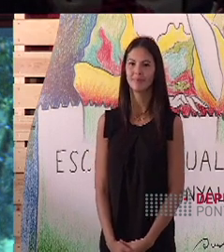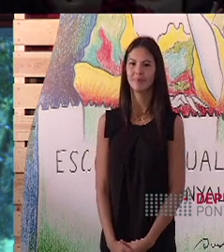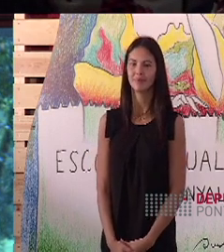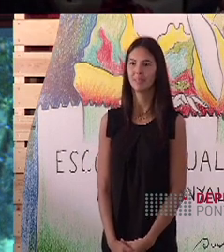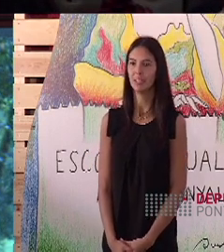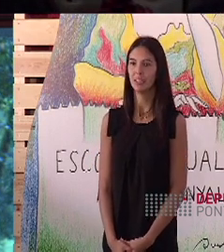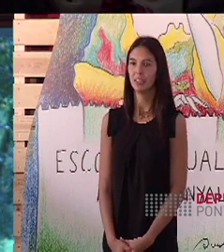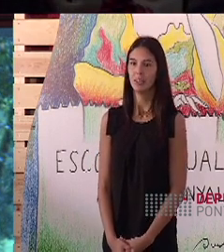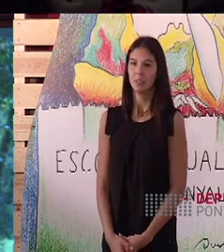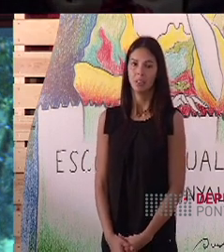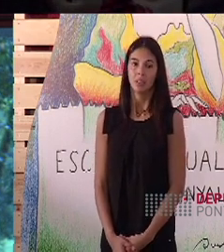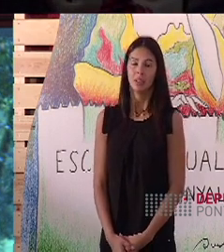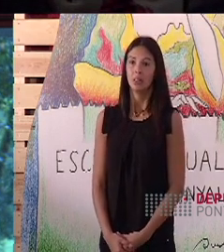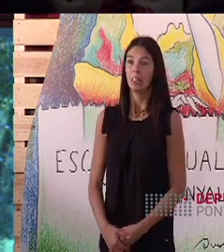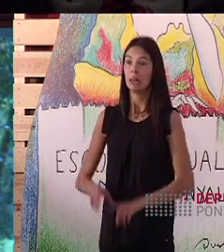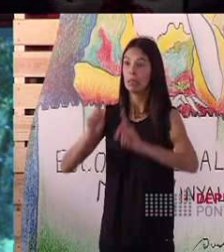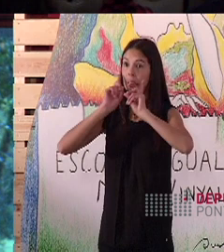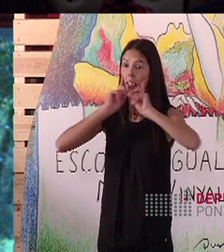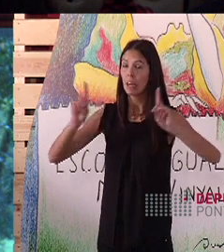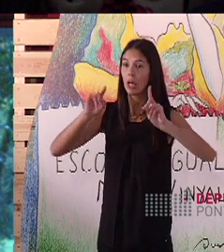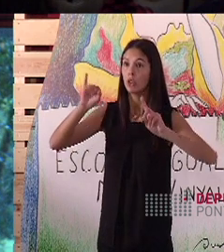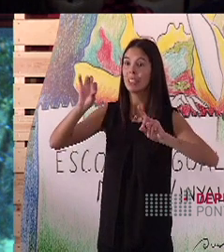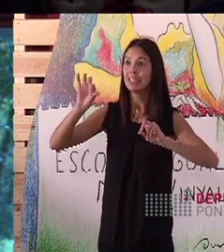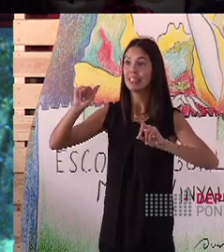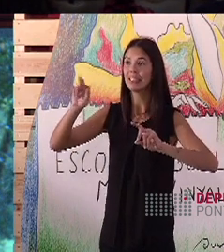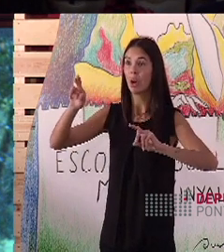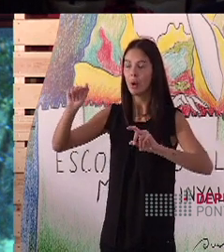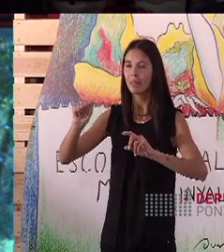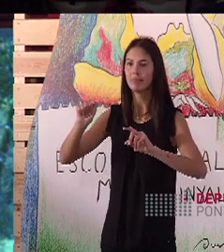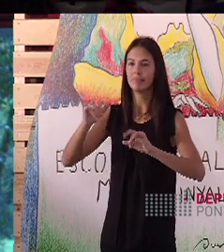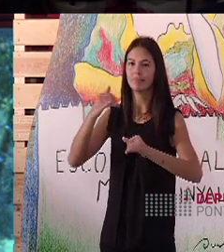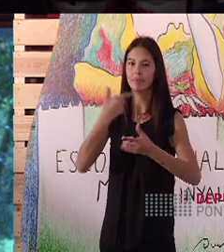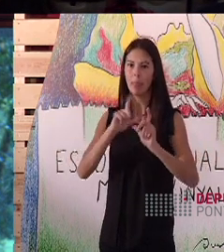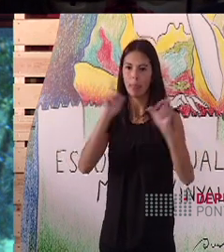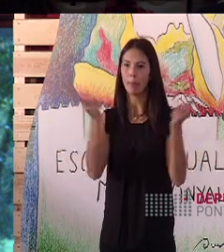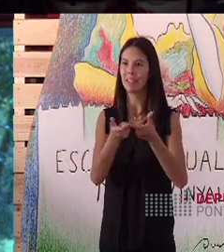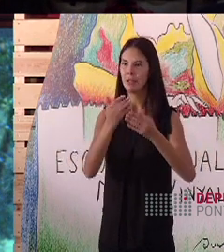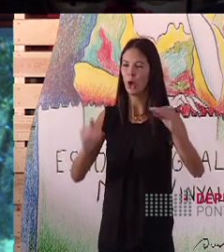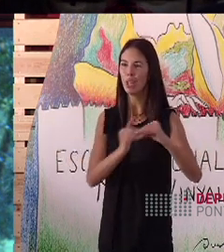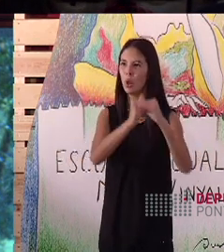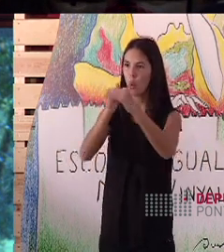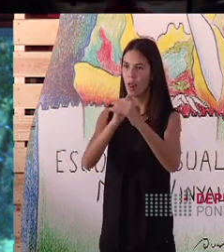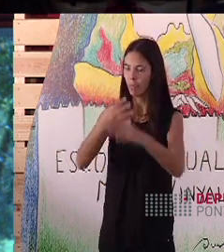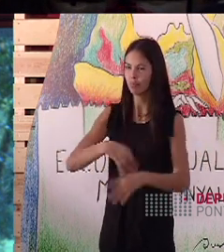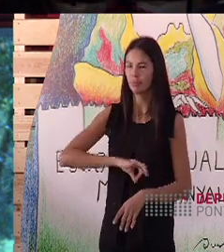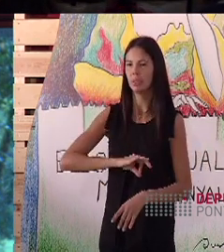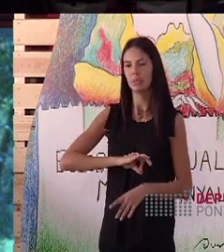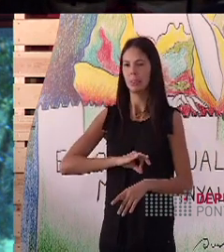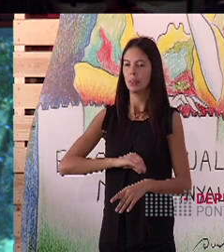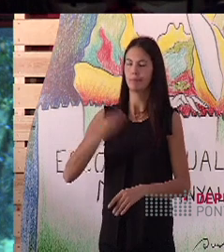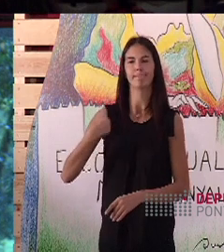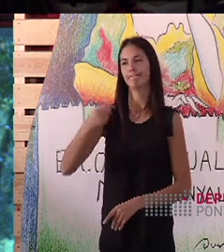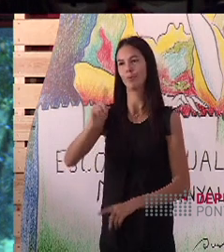Sen Isaura, o Departamento de Igualdade da Deputación de Pontevedra non sería o mesmo. Ela é unha